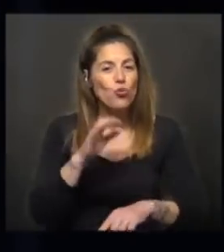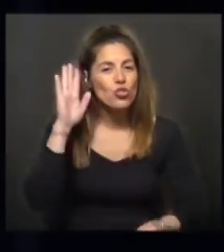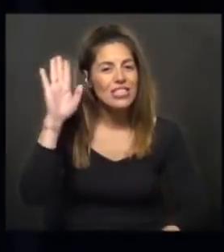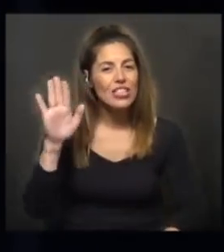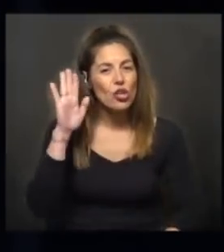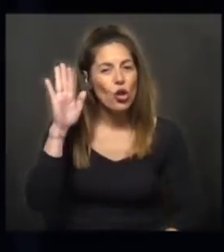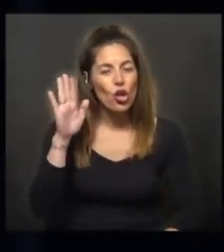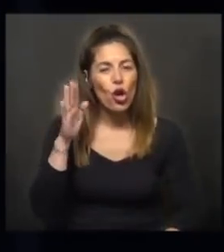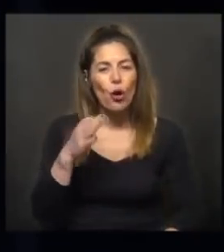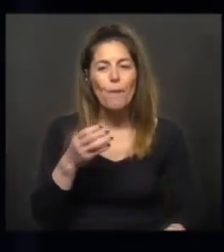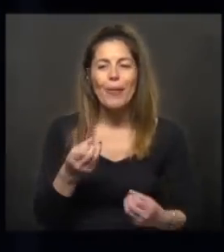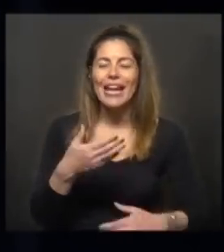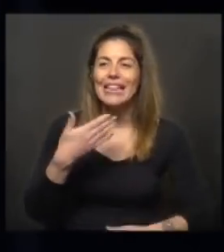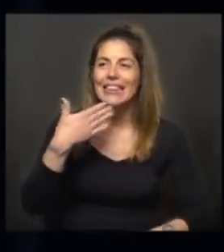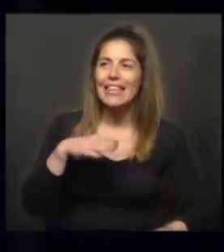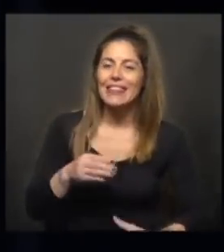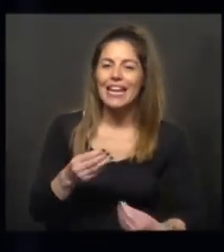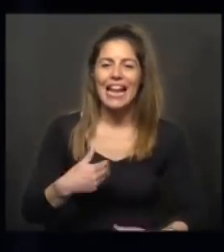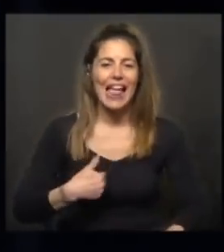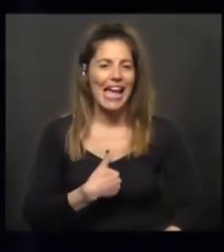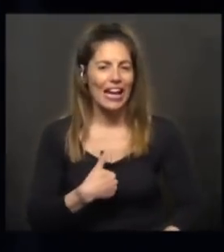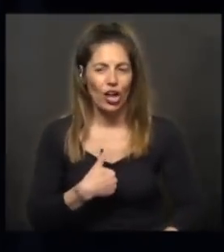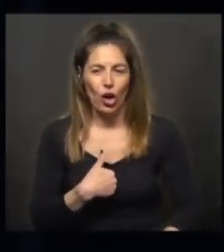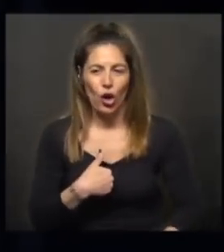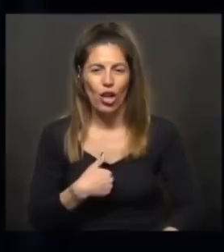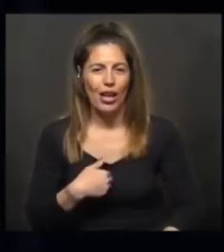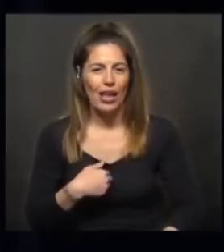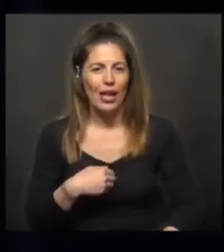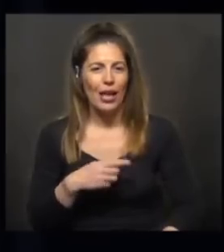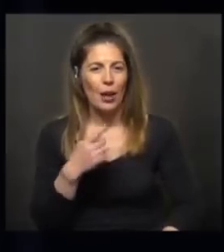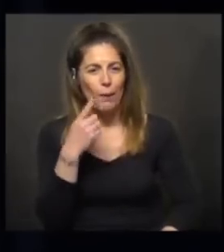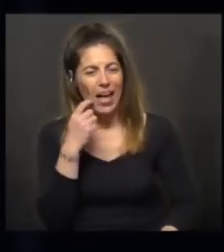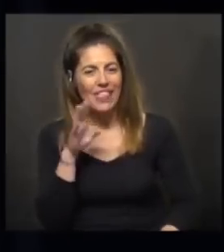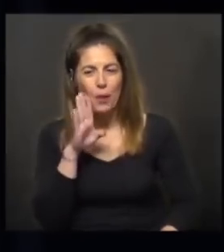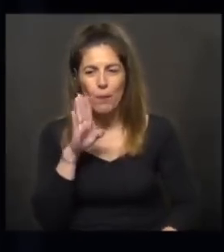tratar de entender el rol padre madre